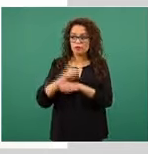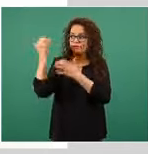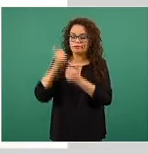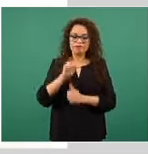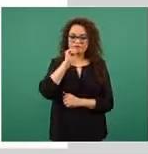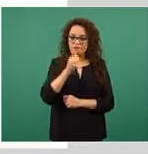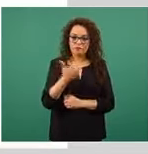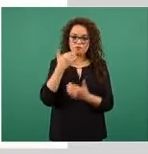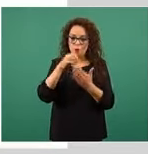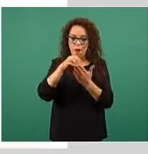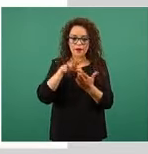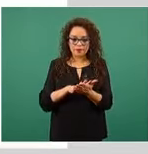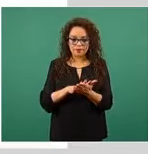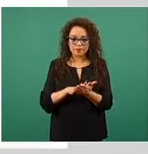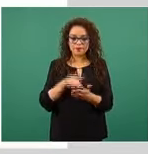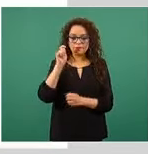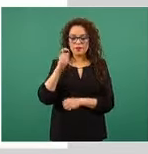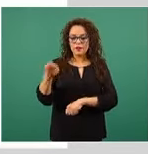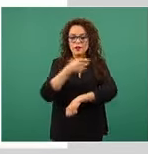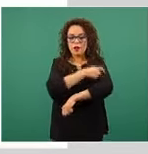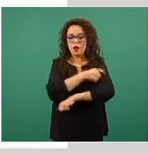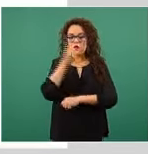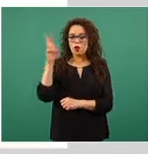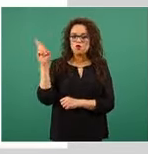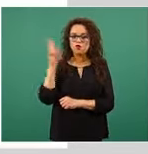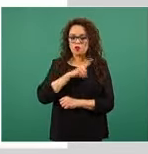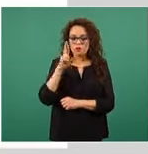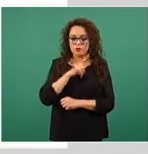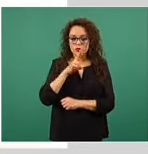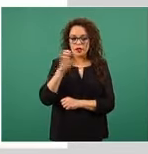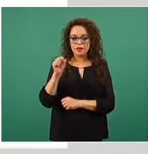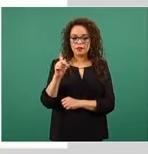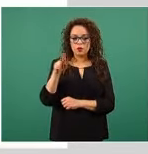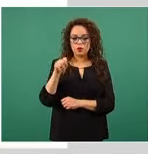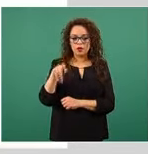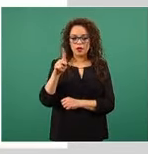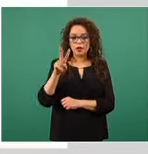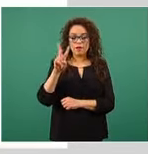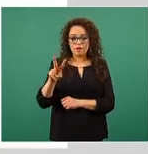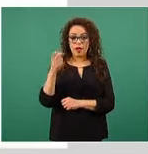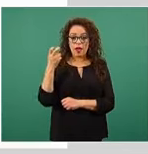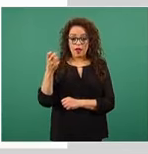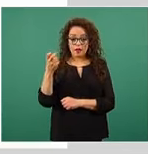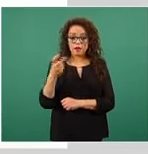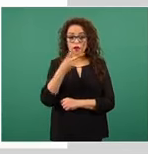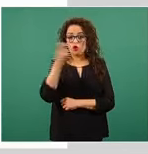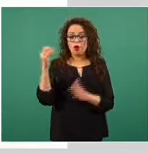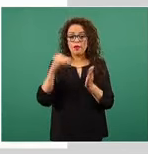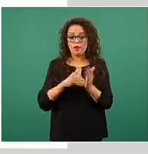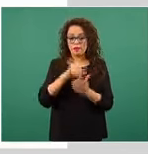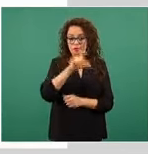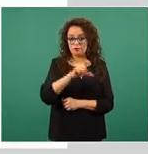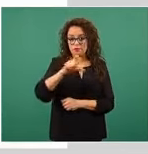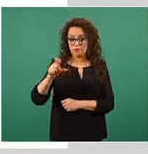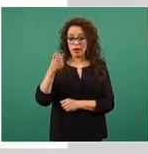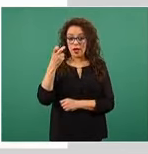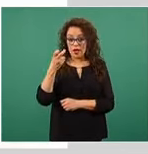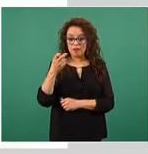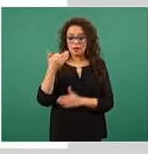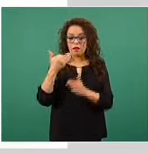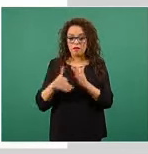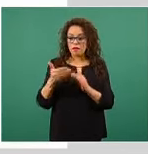Sputnik V, la vacuna rusa del Instituto Gamaleya, 200.000 dosis de vacuna. Estas complementan a las